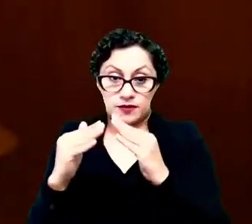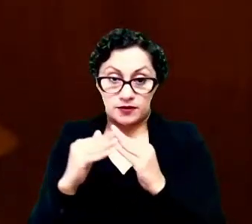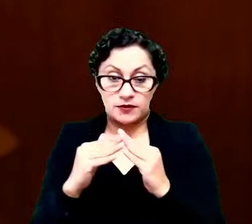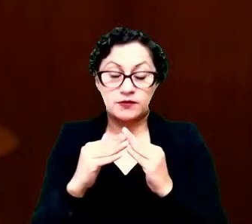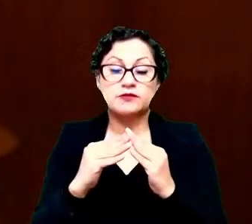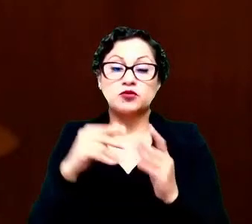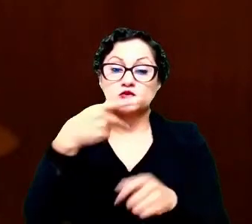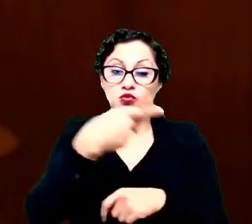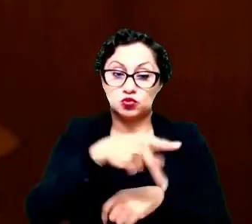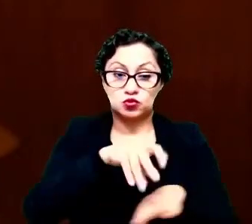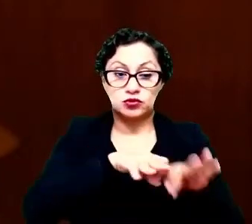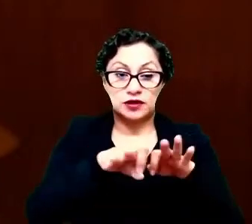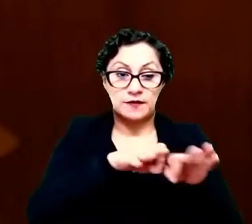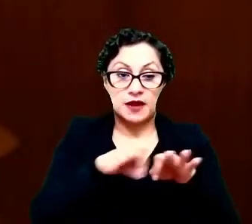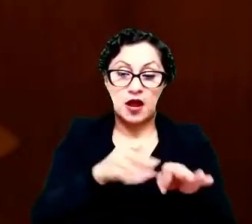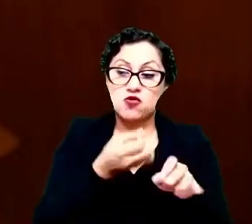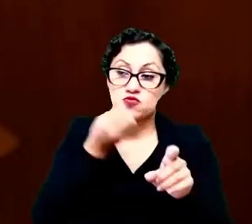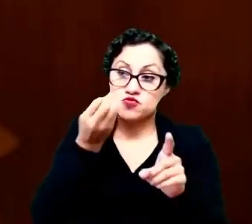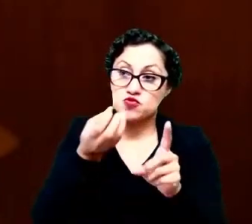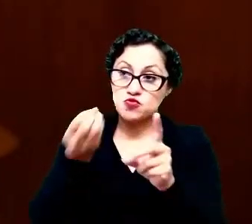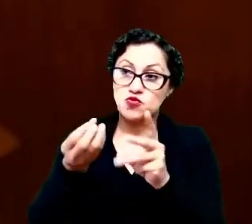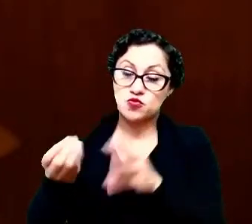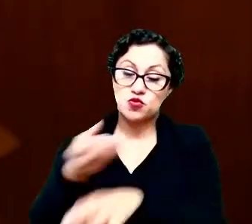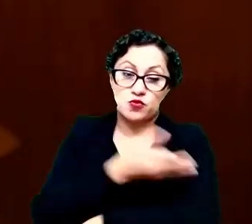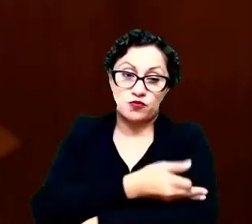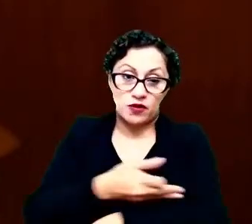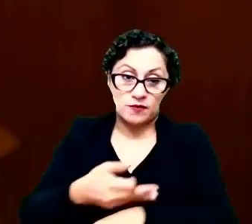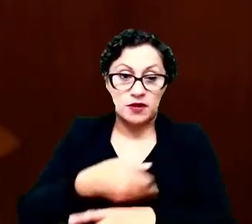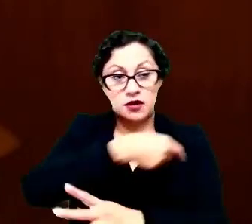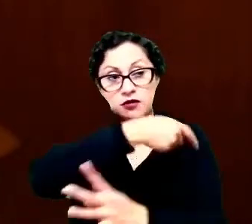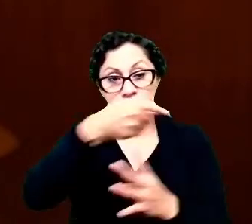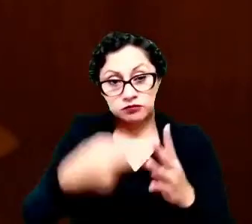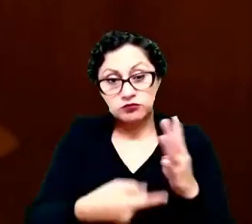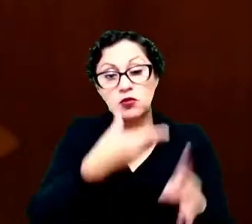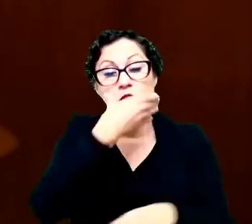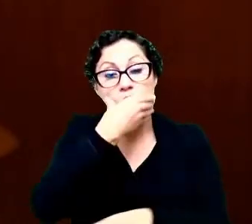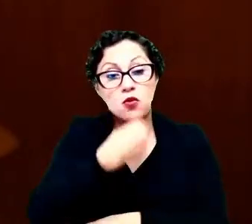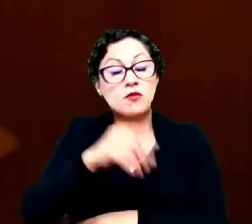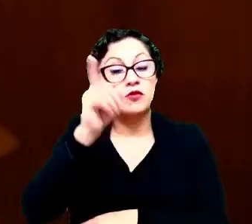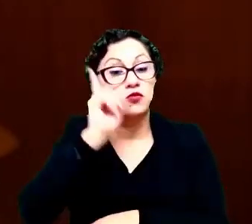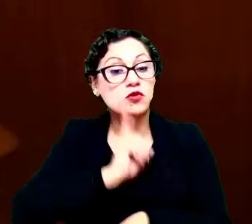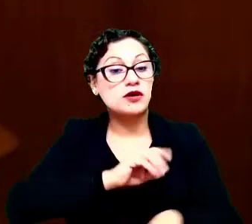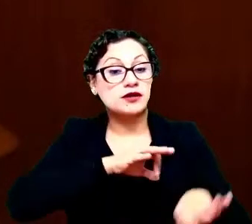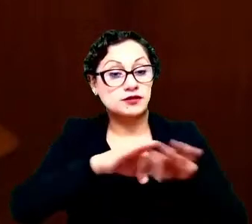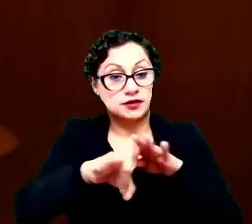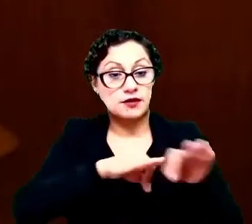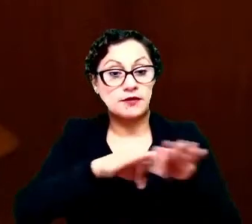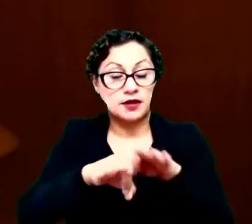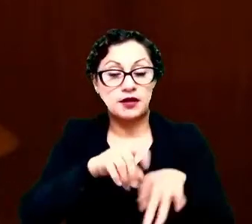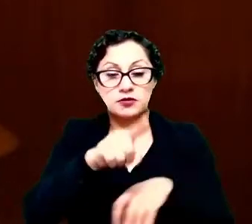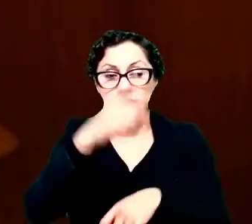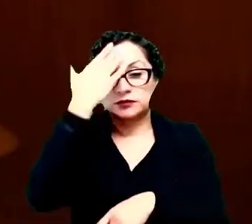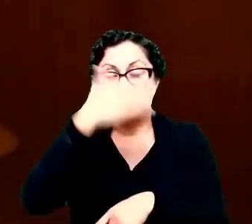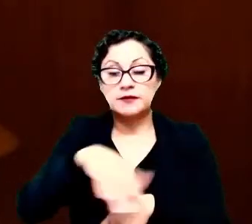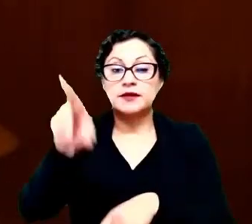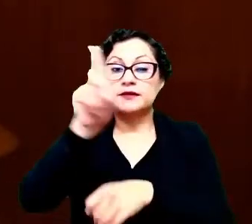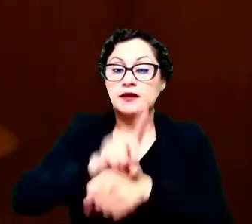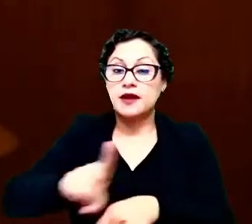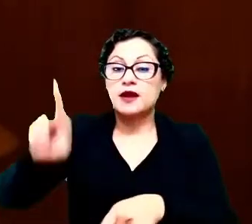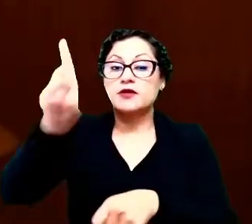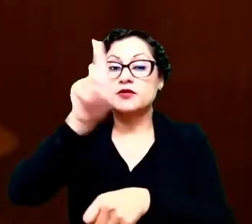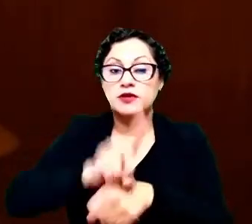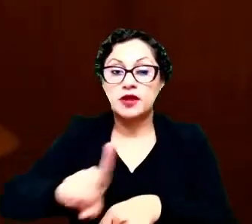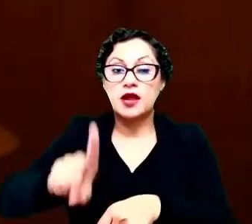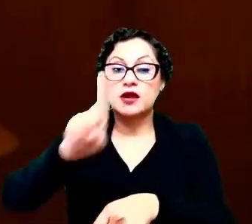uno de esos hombres y esas mujeres que diariamente desde antes de que salga el sol se tienen que dirigir